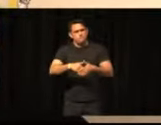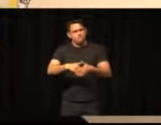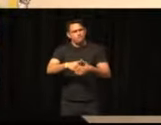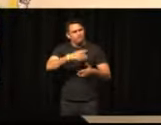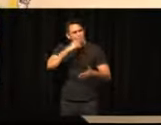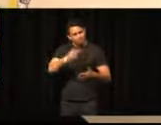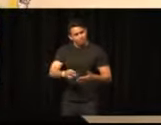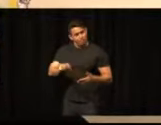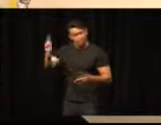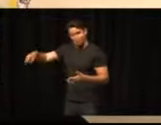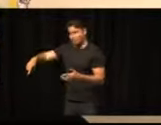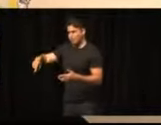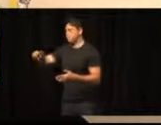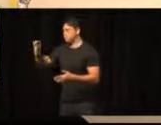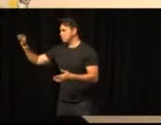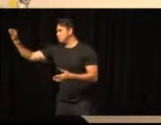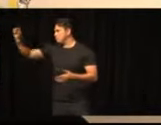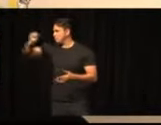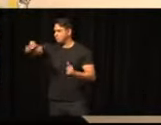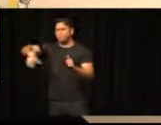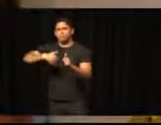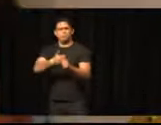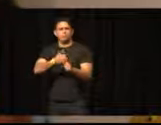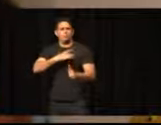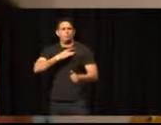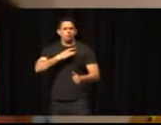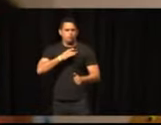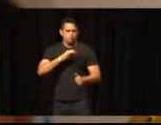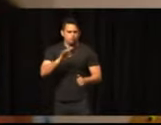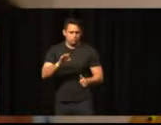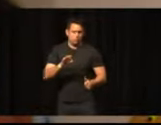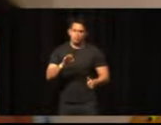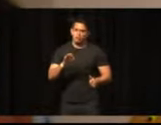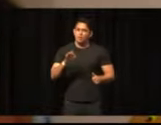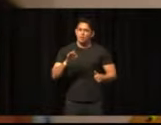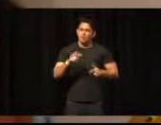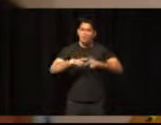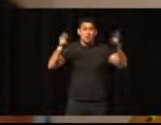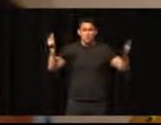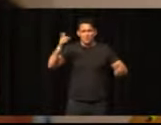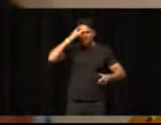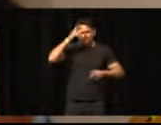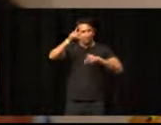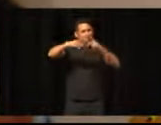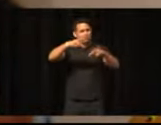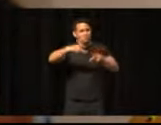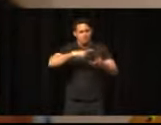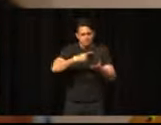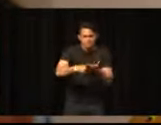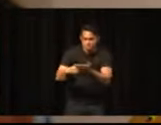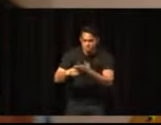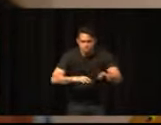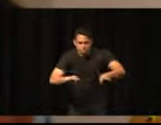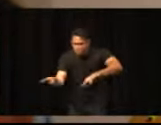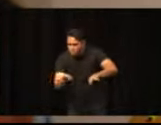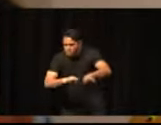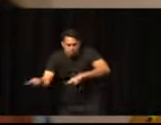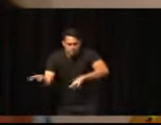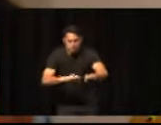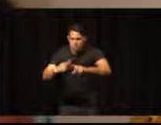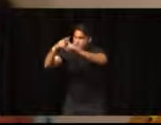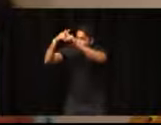se movilizan todo a través de voluntarios. O sea, la gran mayoría de parte de las personas que organizan, promueven la